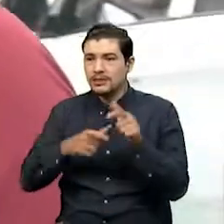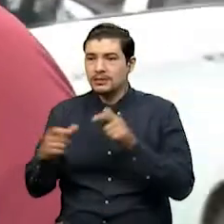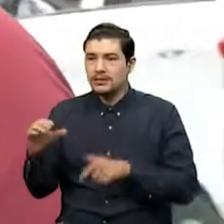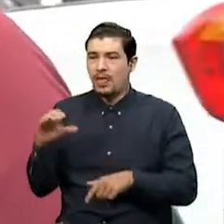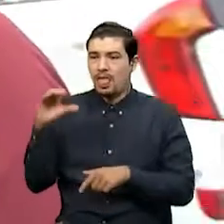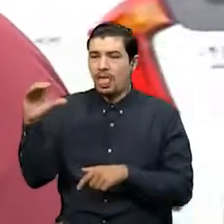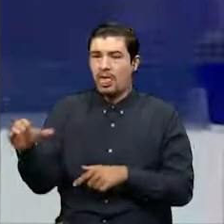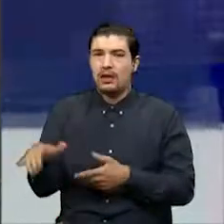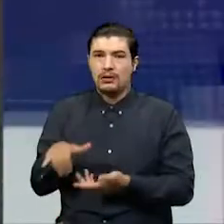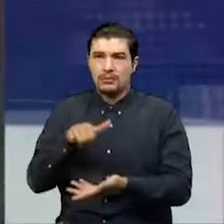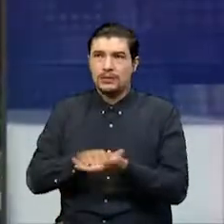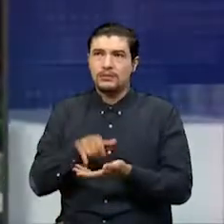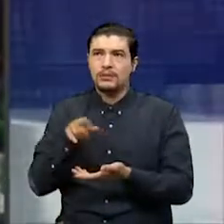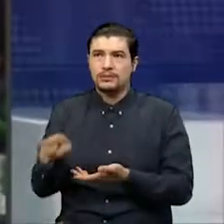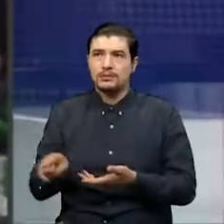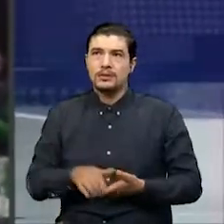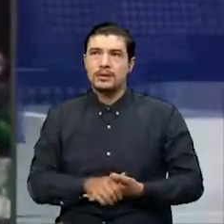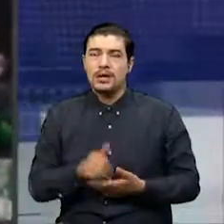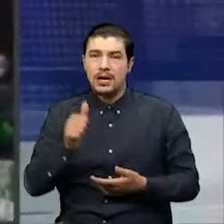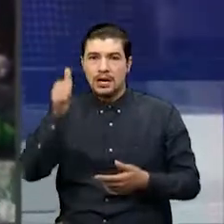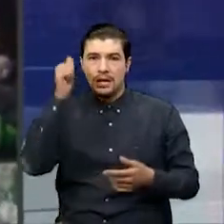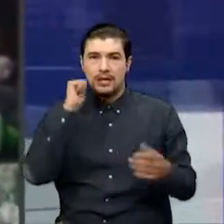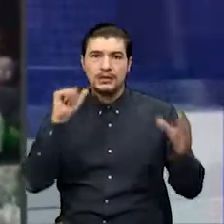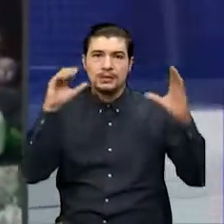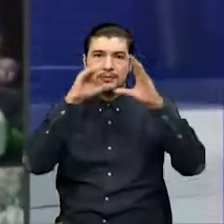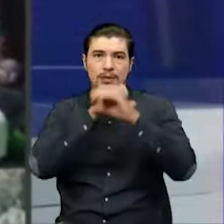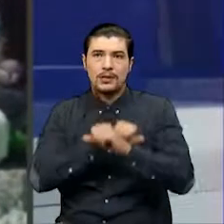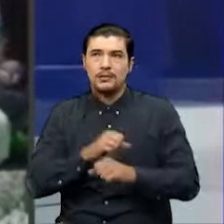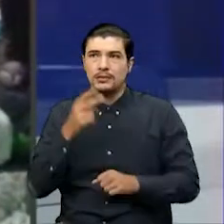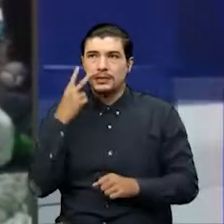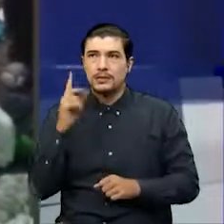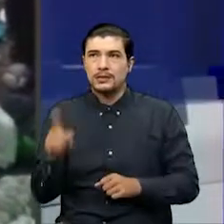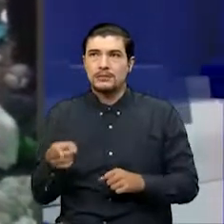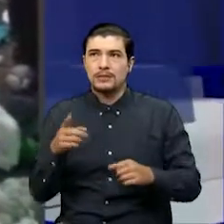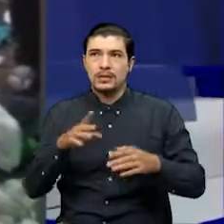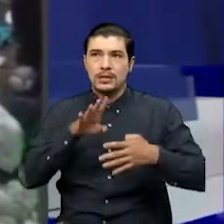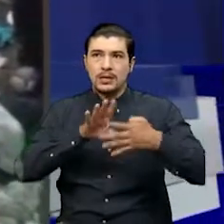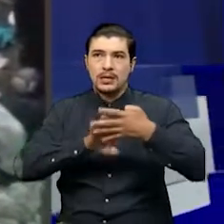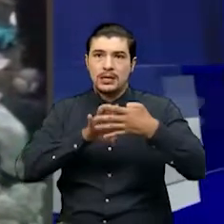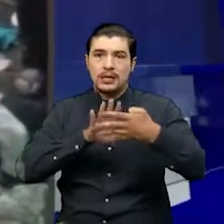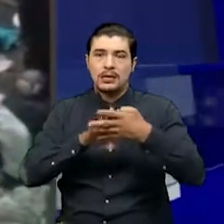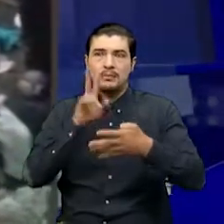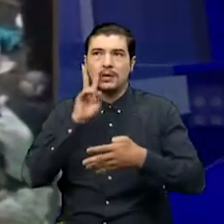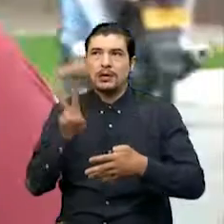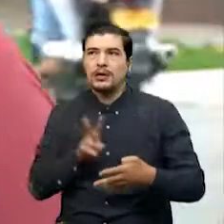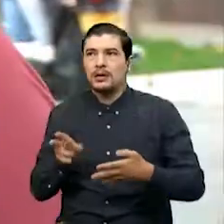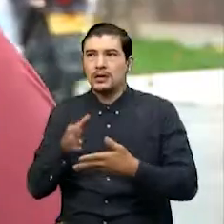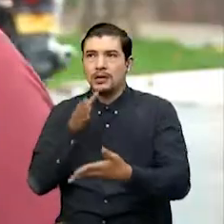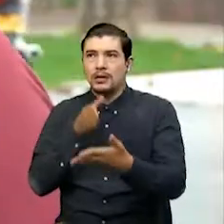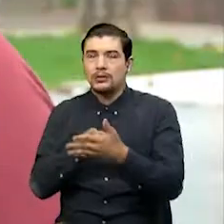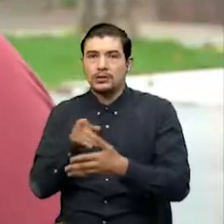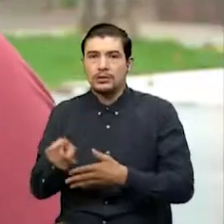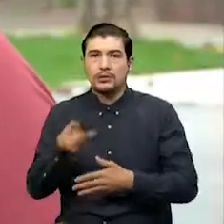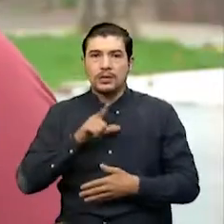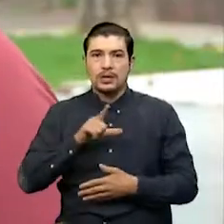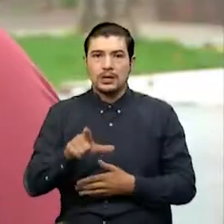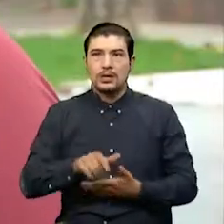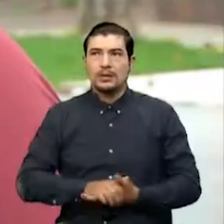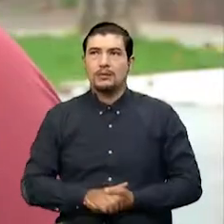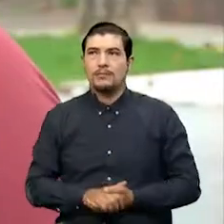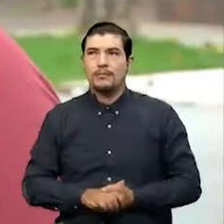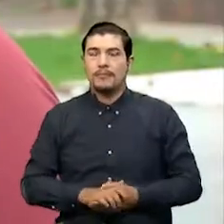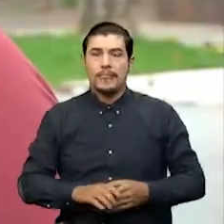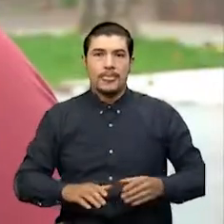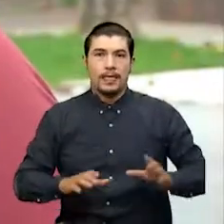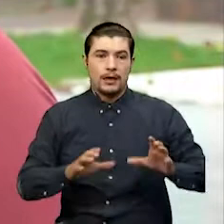pertenecen al régimen anoche se presentaron disturbios en cárceles de venezuela denuncian estos líderes los cuerpos policiales